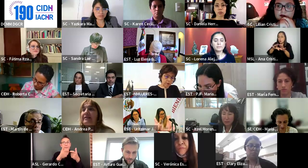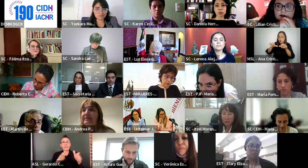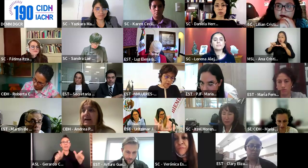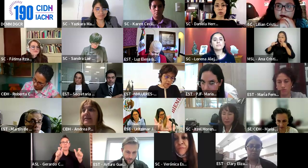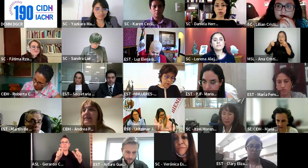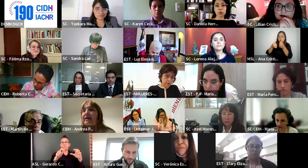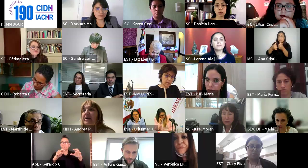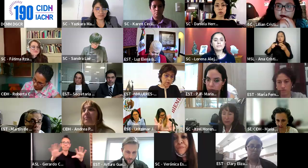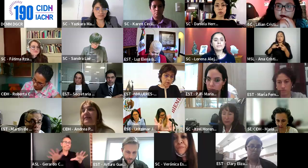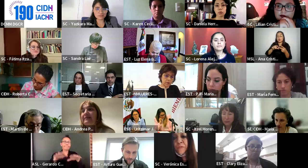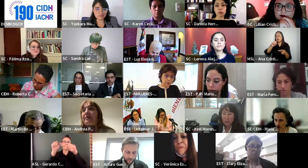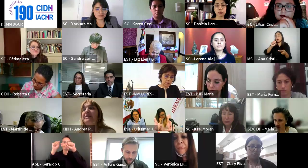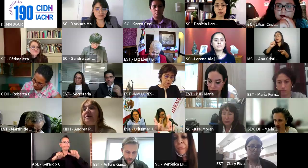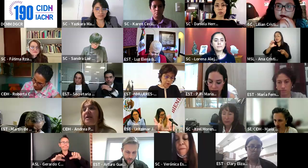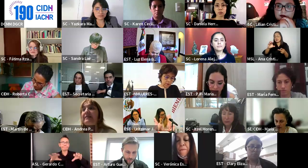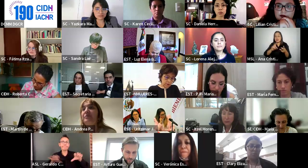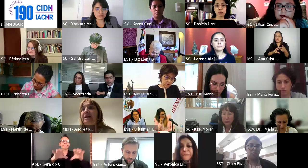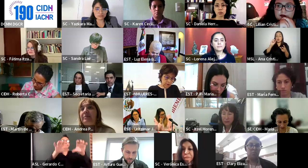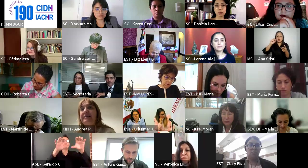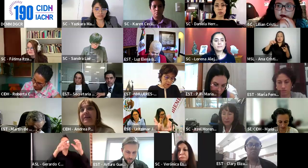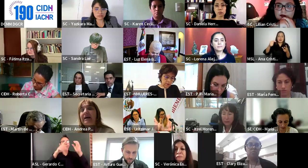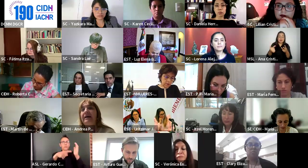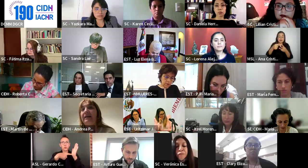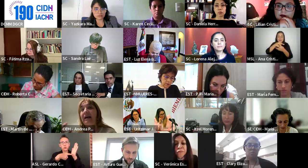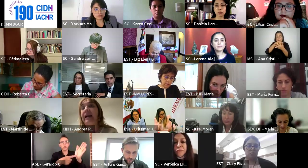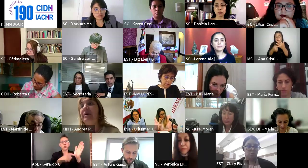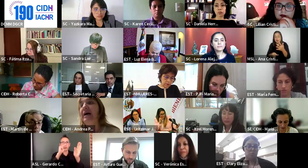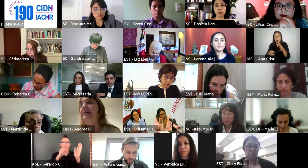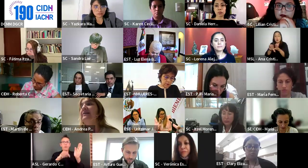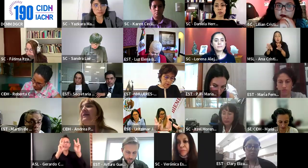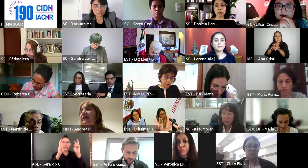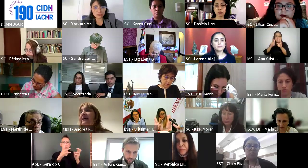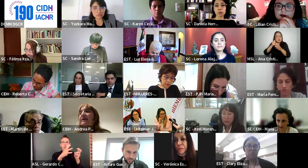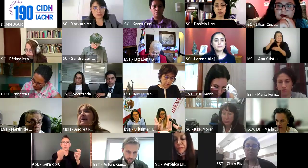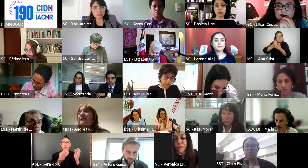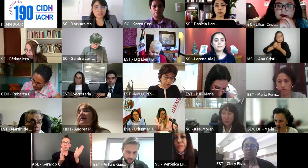Poder organizarse para presentar, visibilizar una temática y reclamar